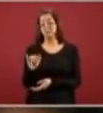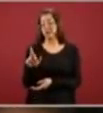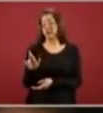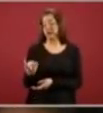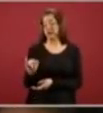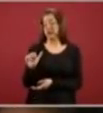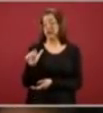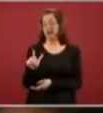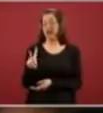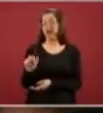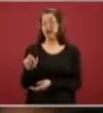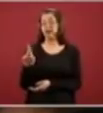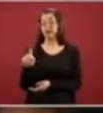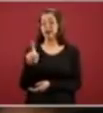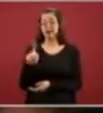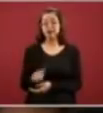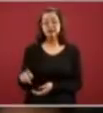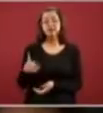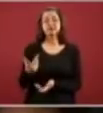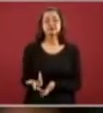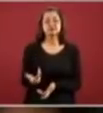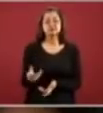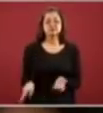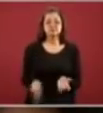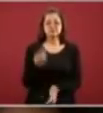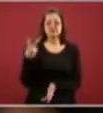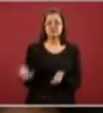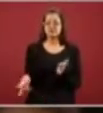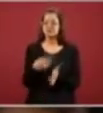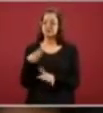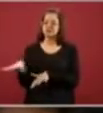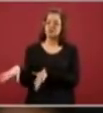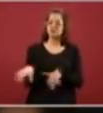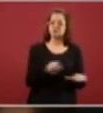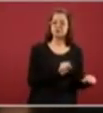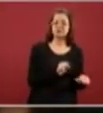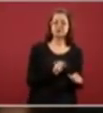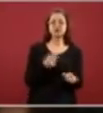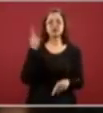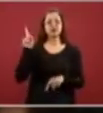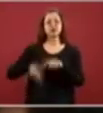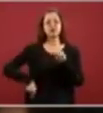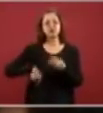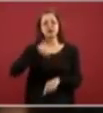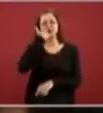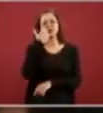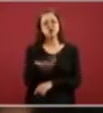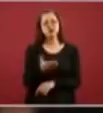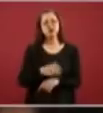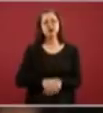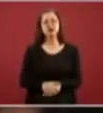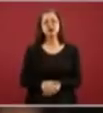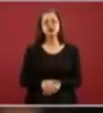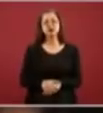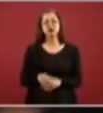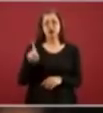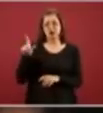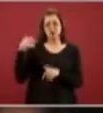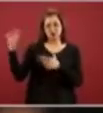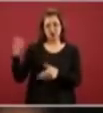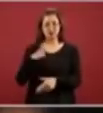intentado o está intentando despojarlos de esa cooperativa que mantiene a miles de familias. Usted en marzo de este año